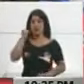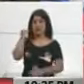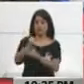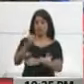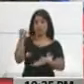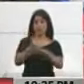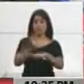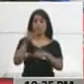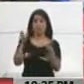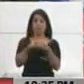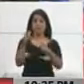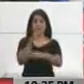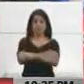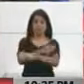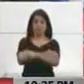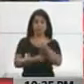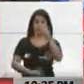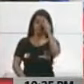derecha.